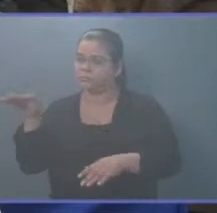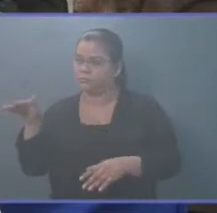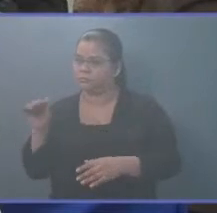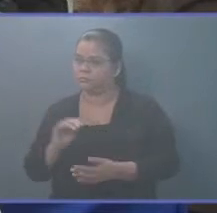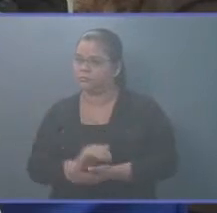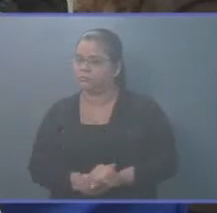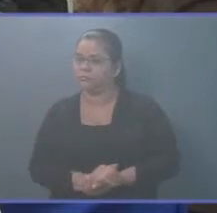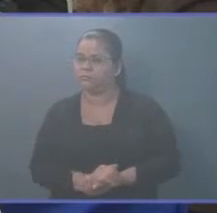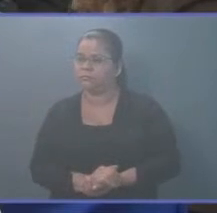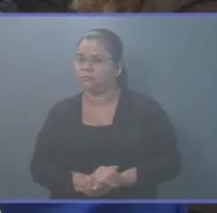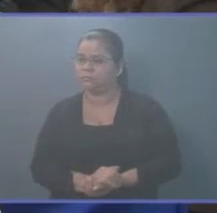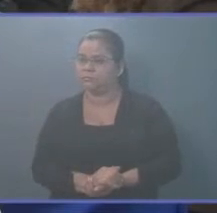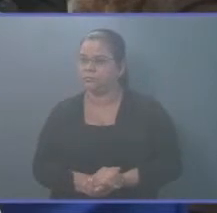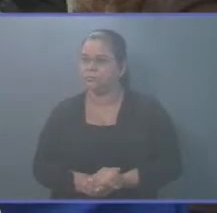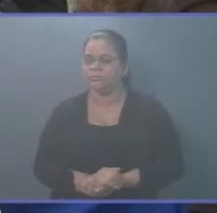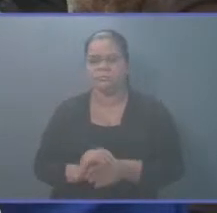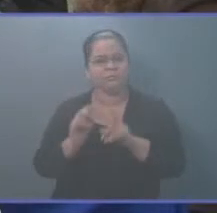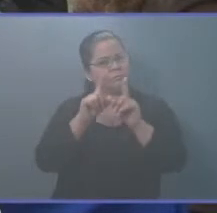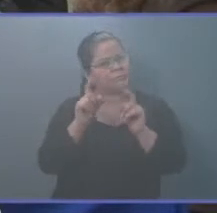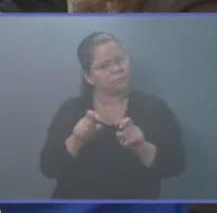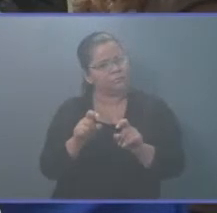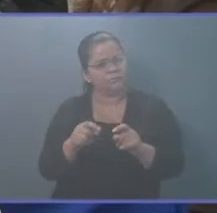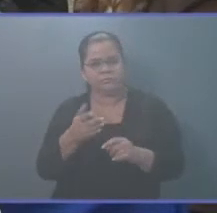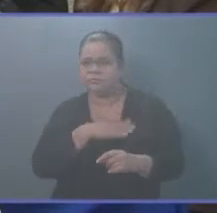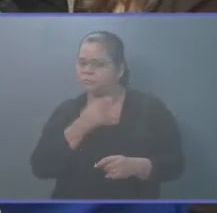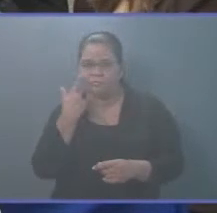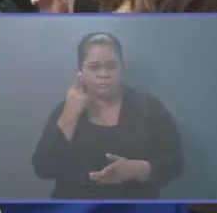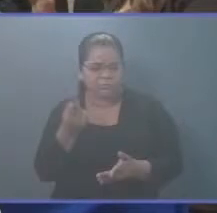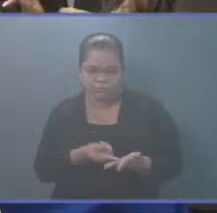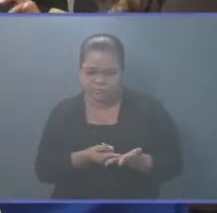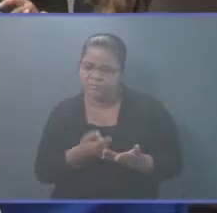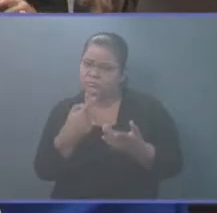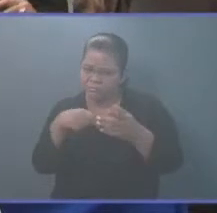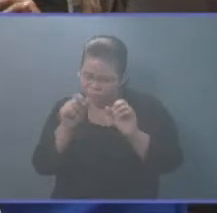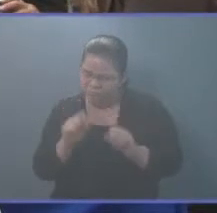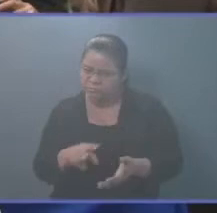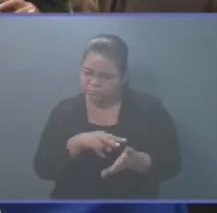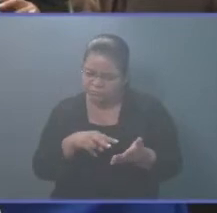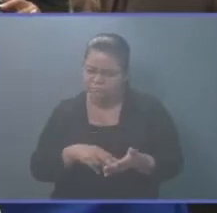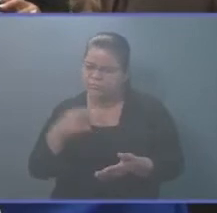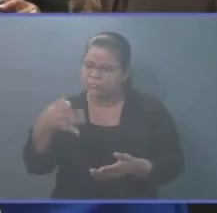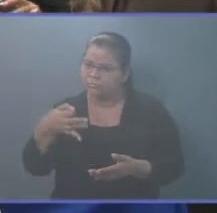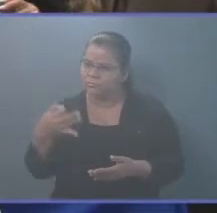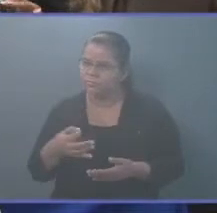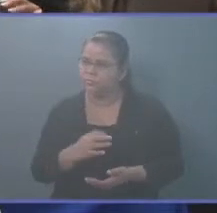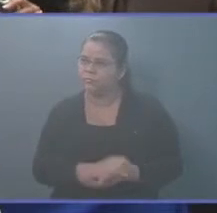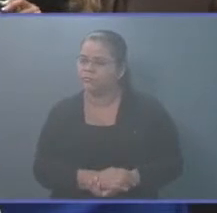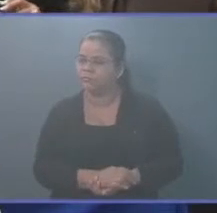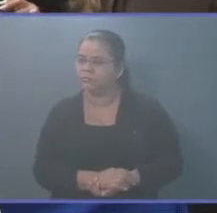Lo podía, no lo veo desde aquí, lo podía, ¿cómo se llama? Leer, por favor.